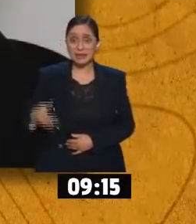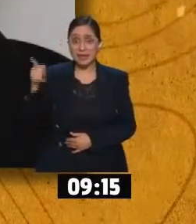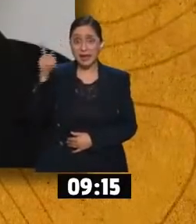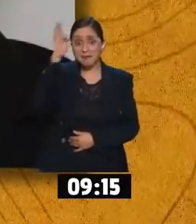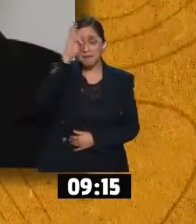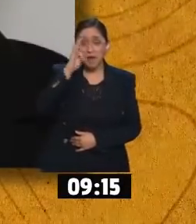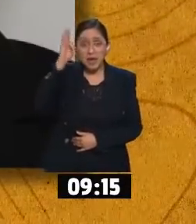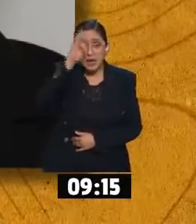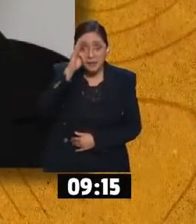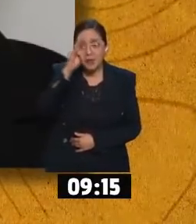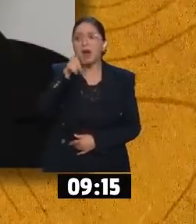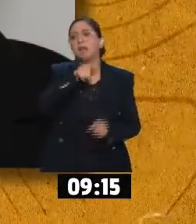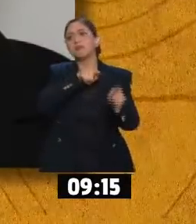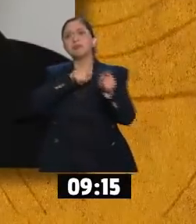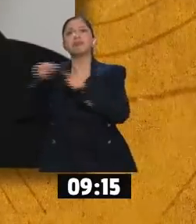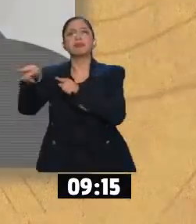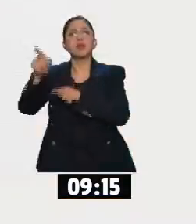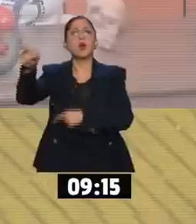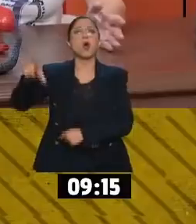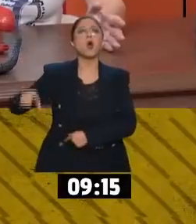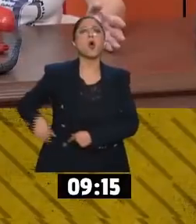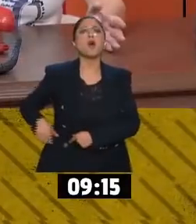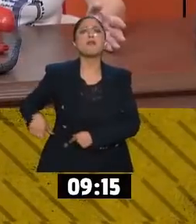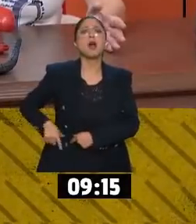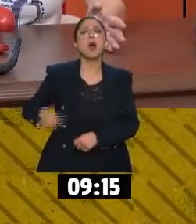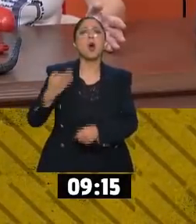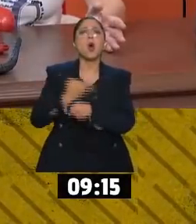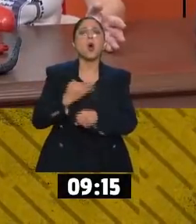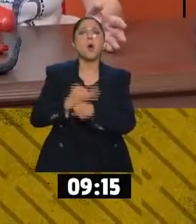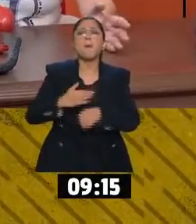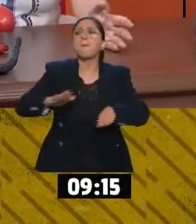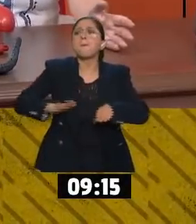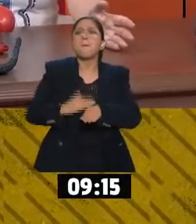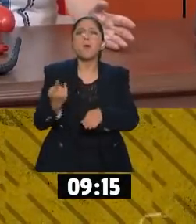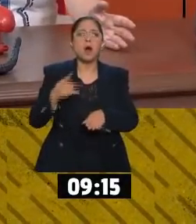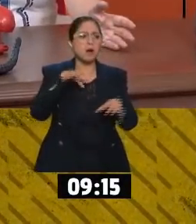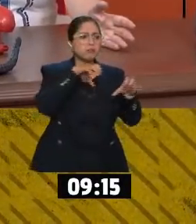en cambio, critica al gobierno actual por perseguir opositores.